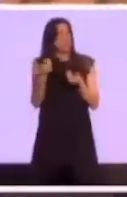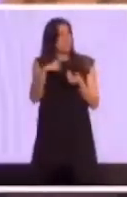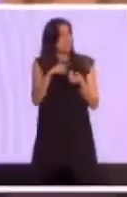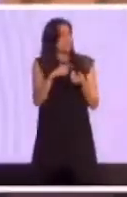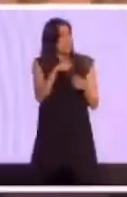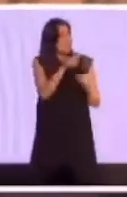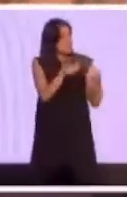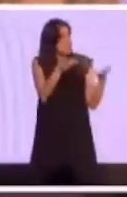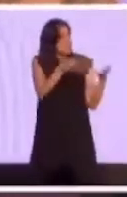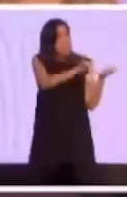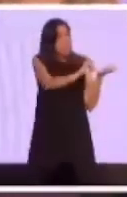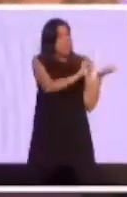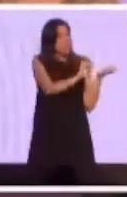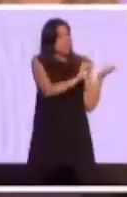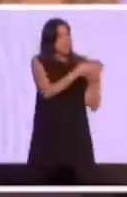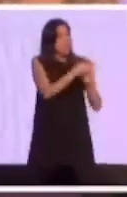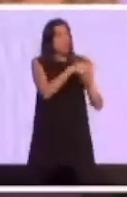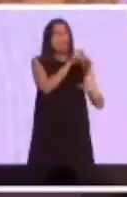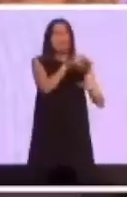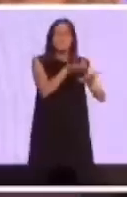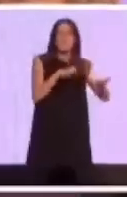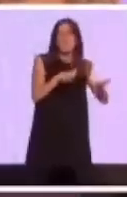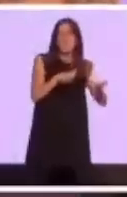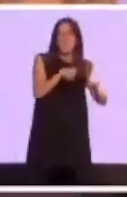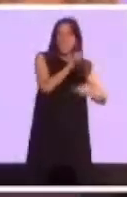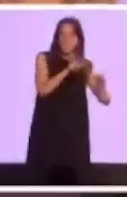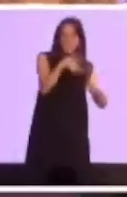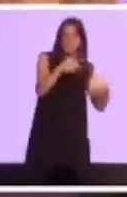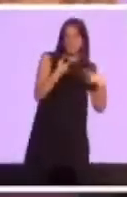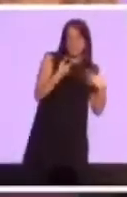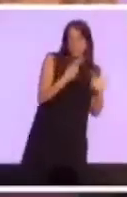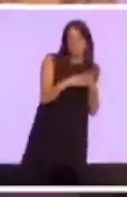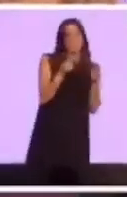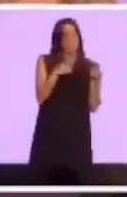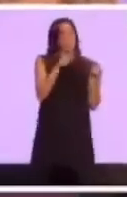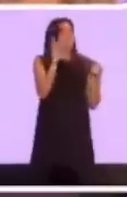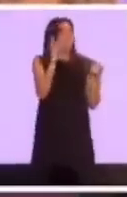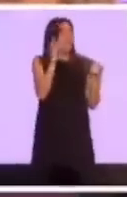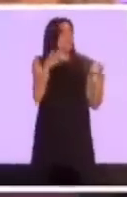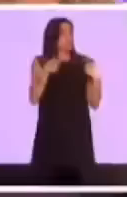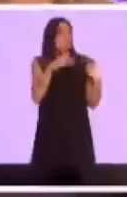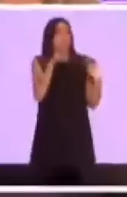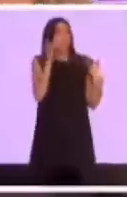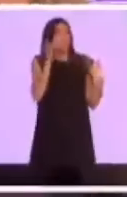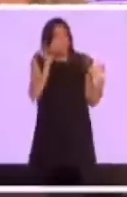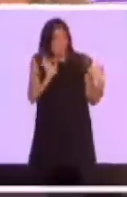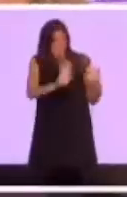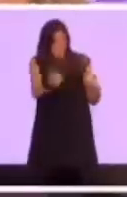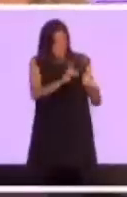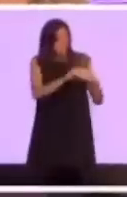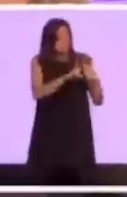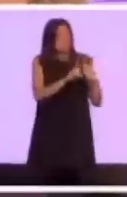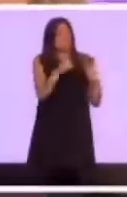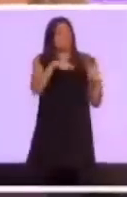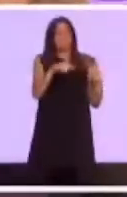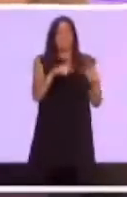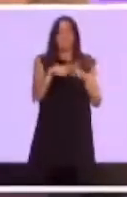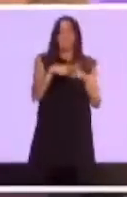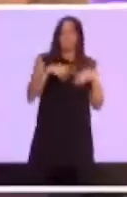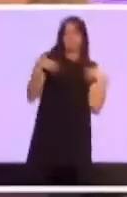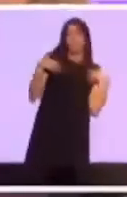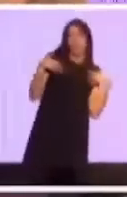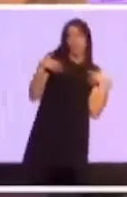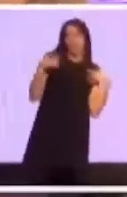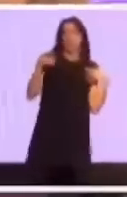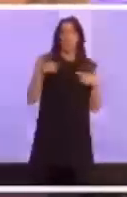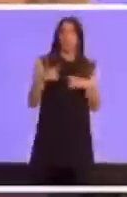sufre la mayoría de la población sufrimos las mujeres por el hecho de ser mujeres sufrimos emocionalmente y